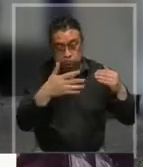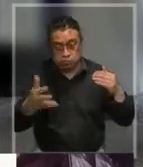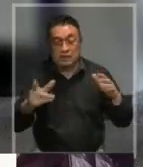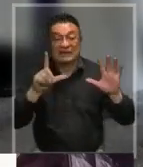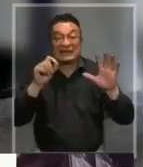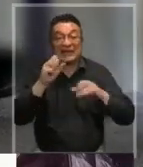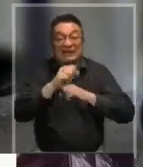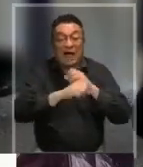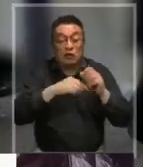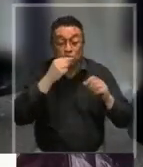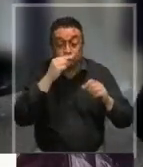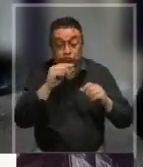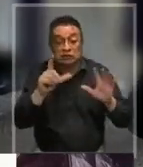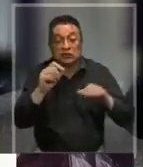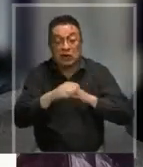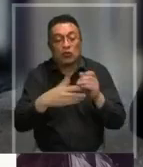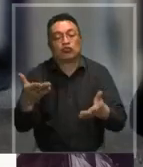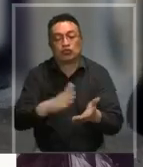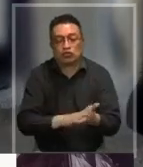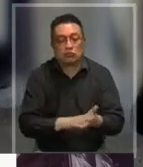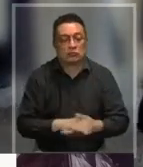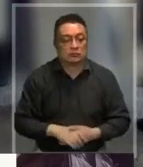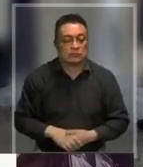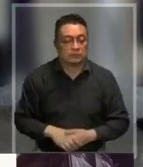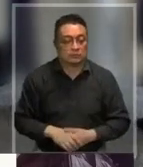70 años mi